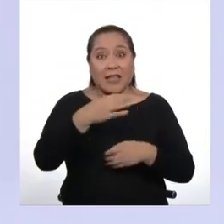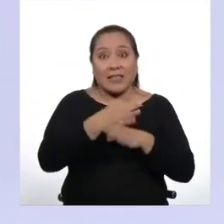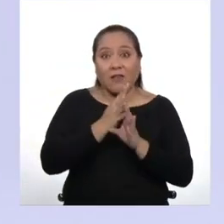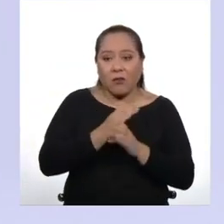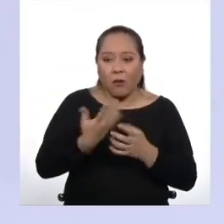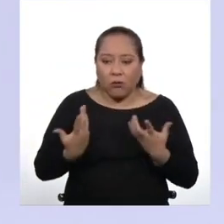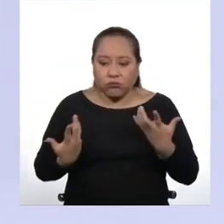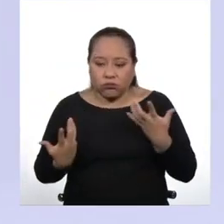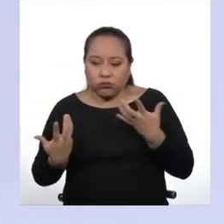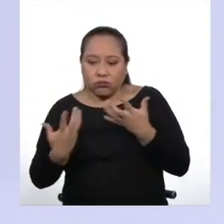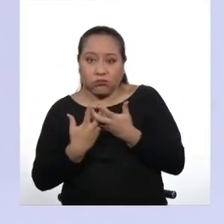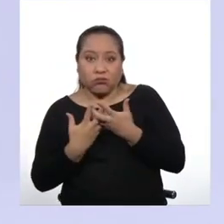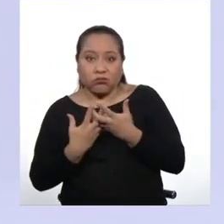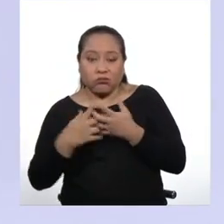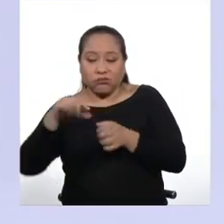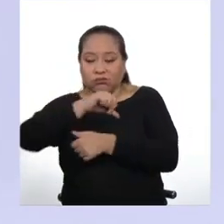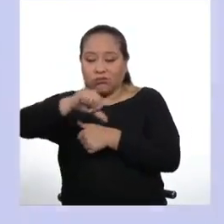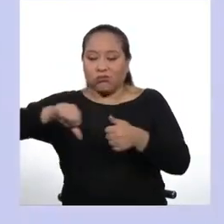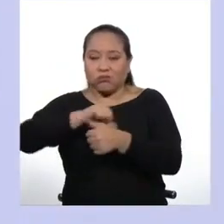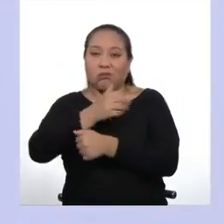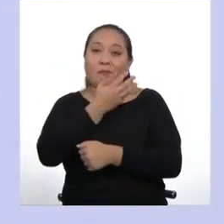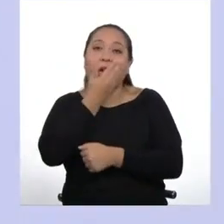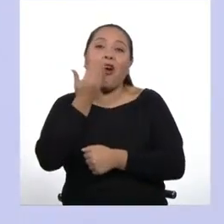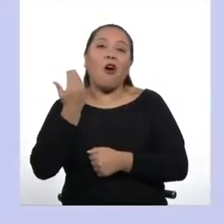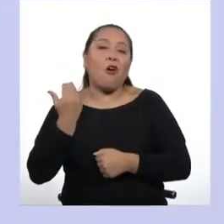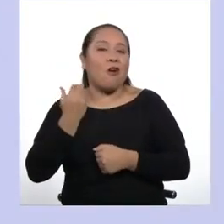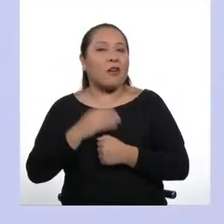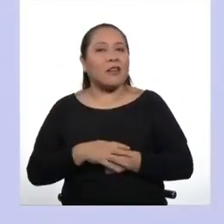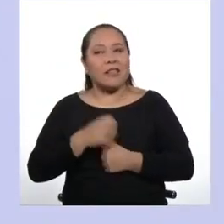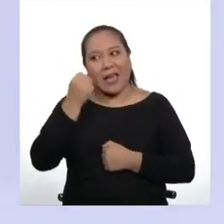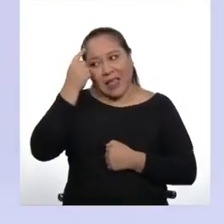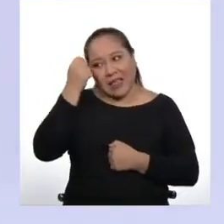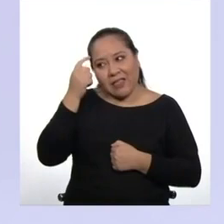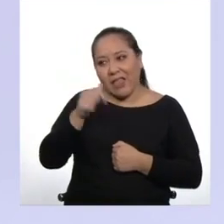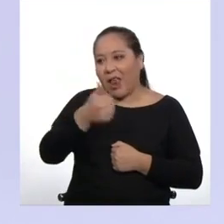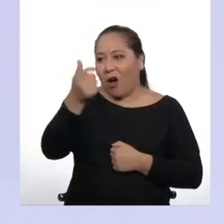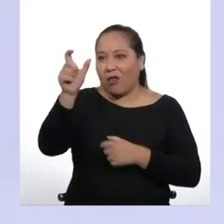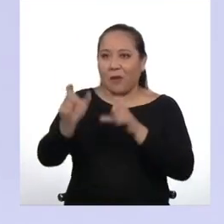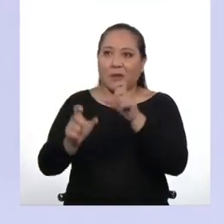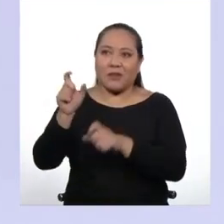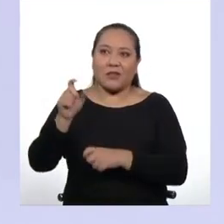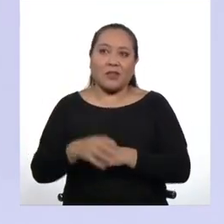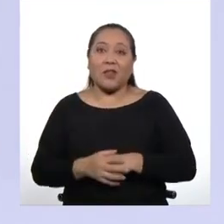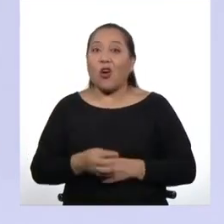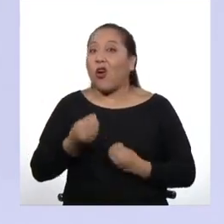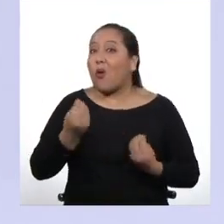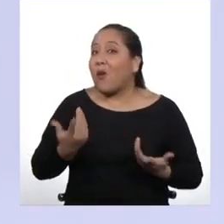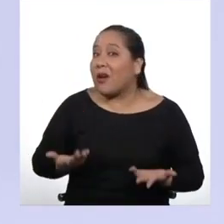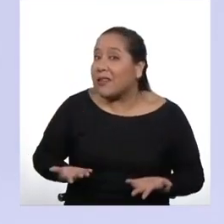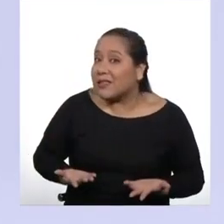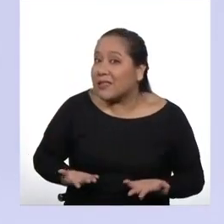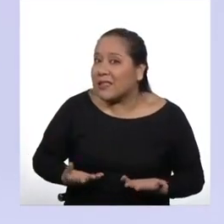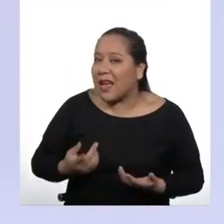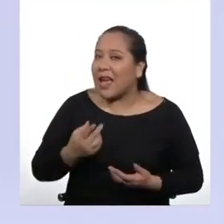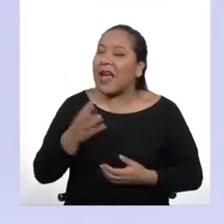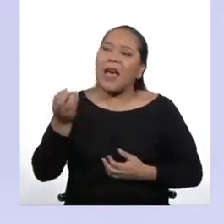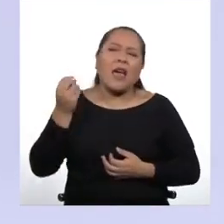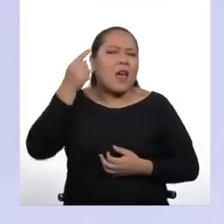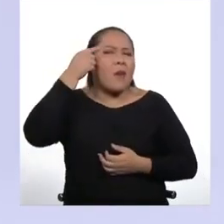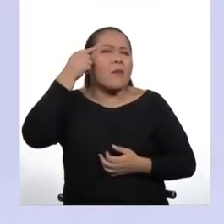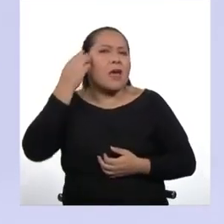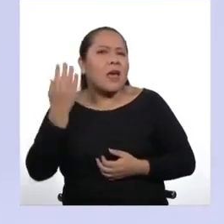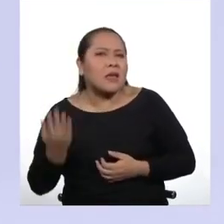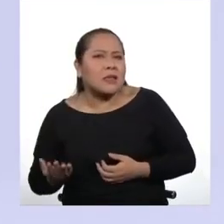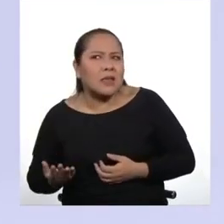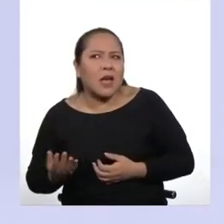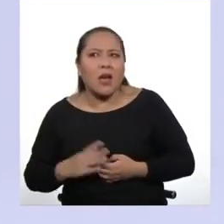podremos relacionarnos mejor con los demás y comprender al otro, cómo es, qué piensa o